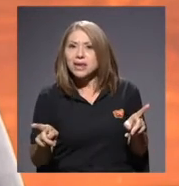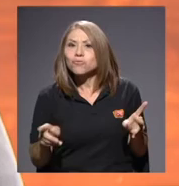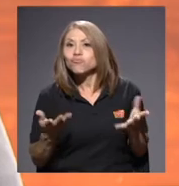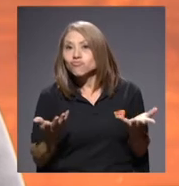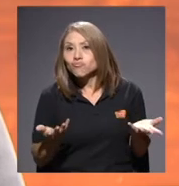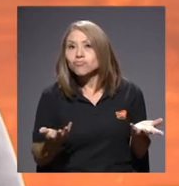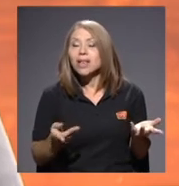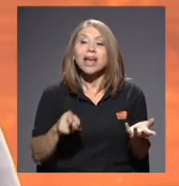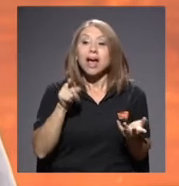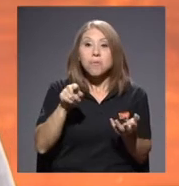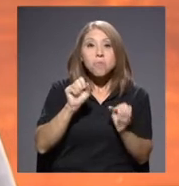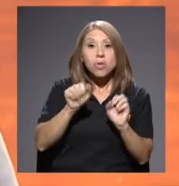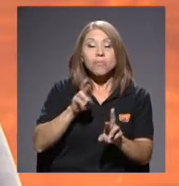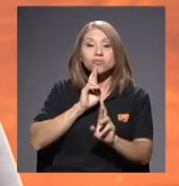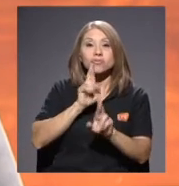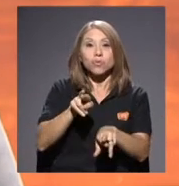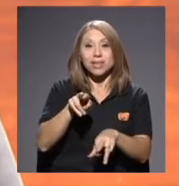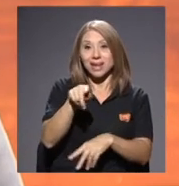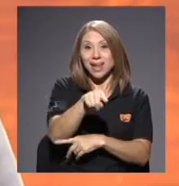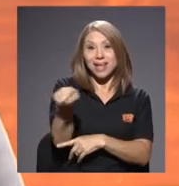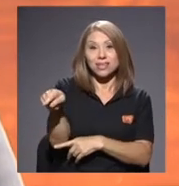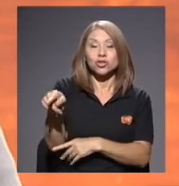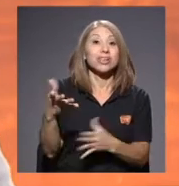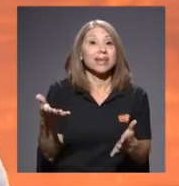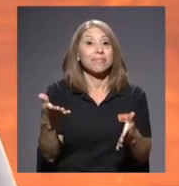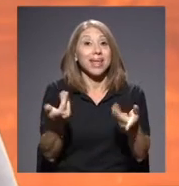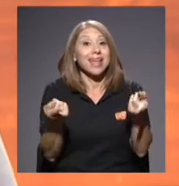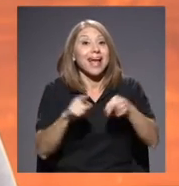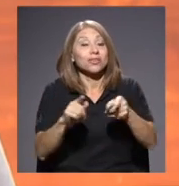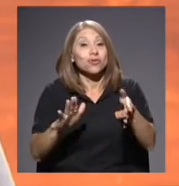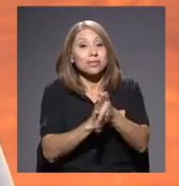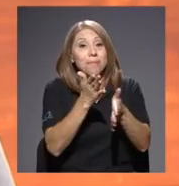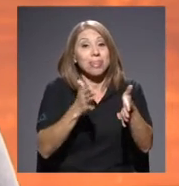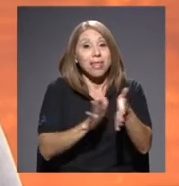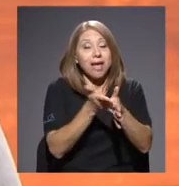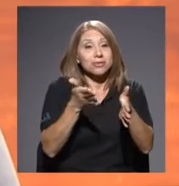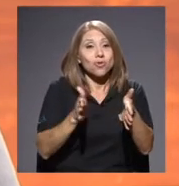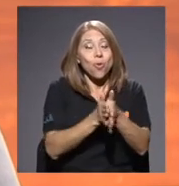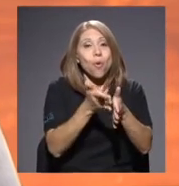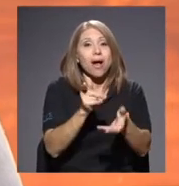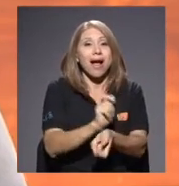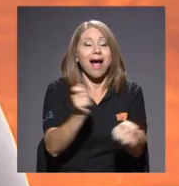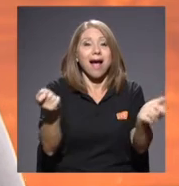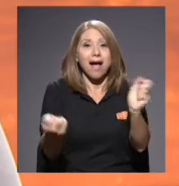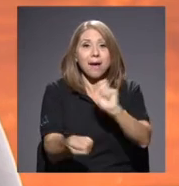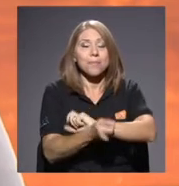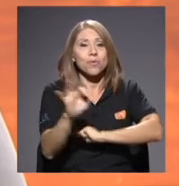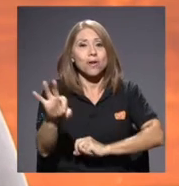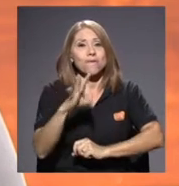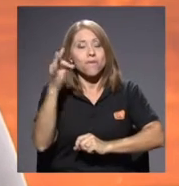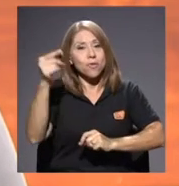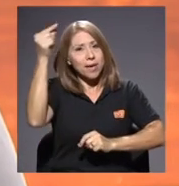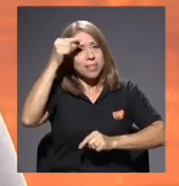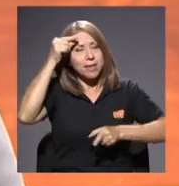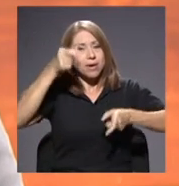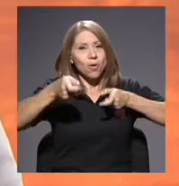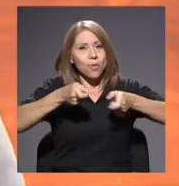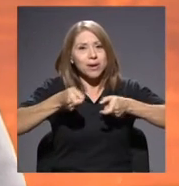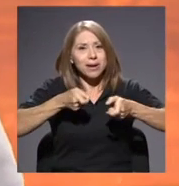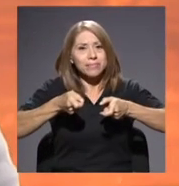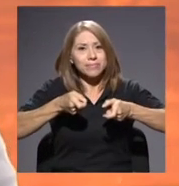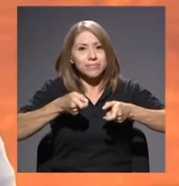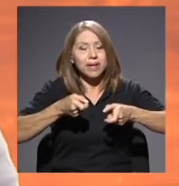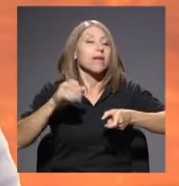dar mucho a ese ciudadano o ciudadana, yo creo que es que el cementazo cambió la forma de algún modo de gobernar y la forma de